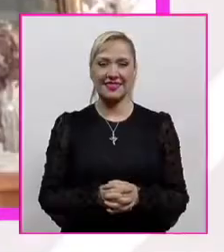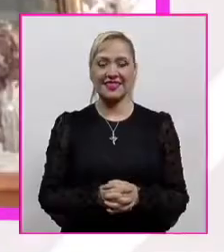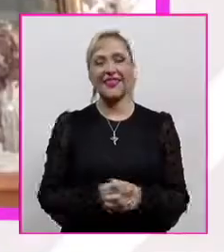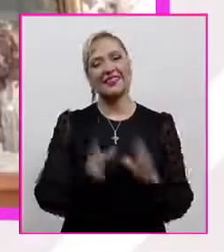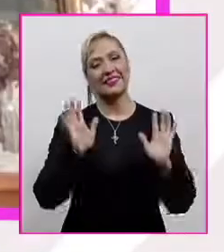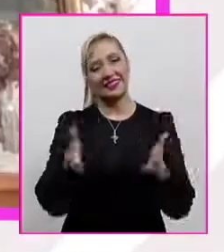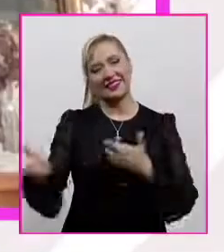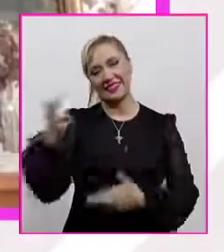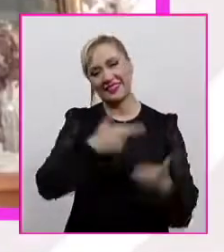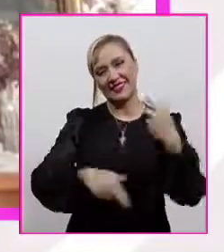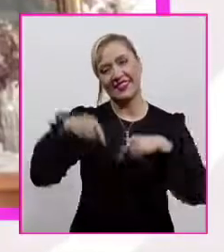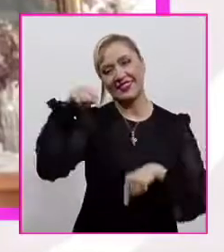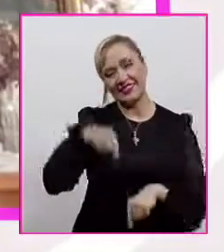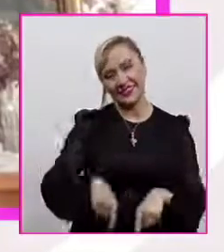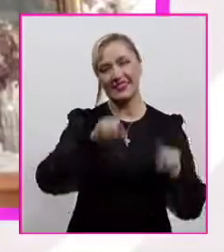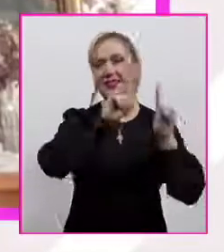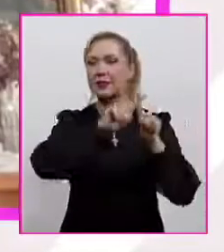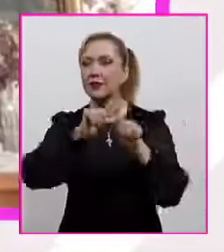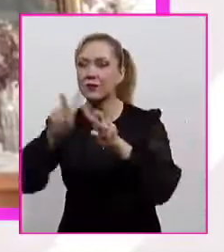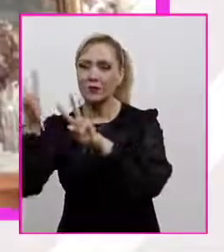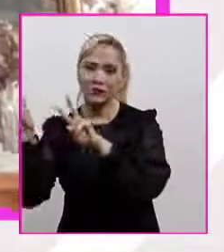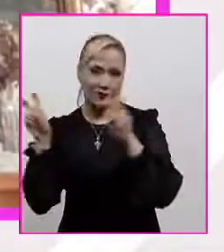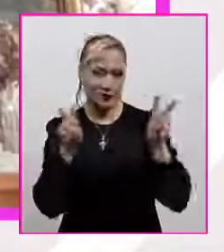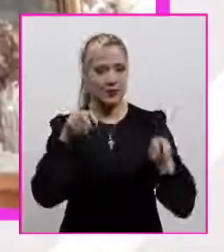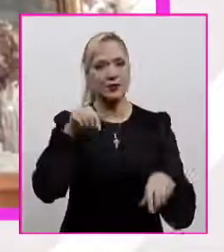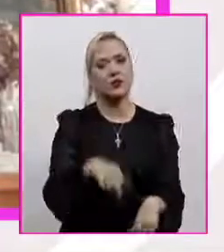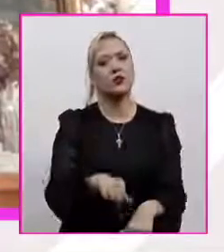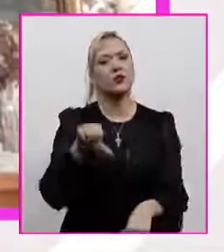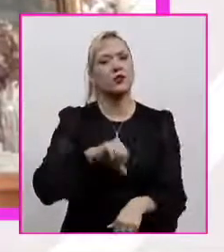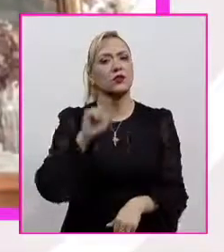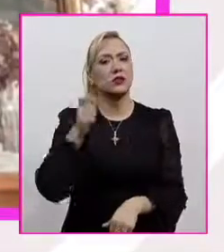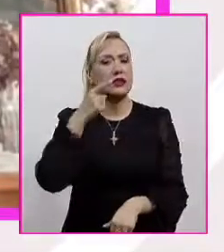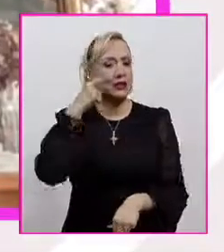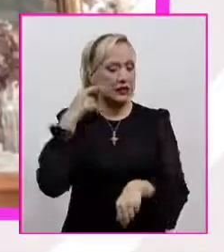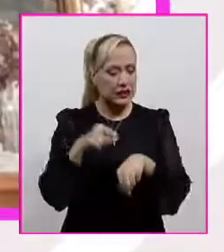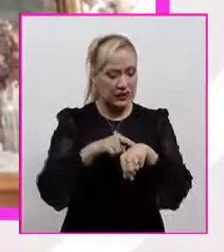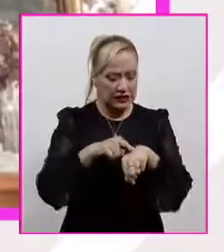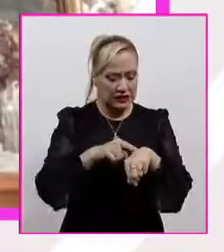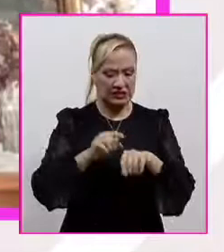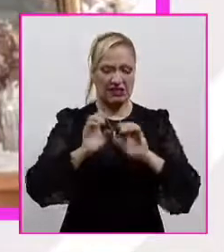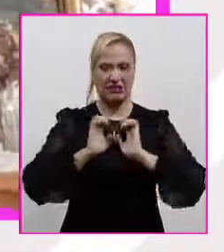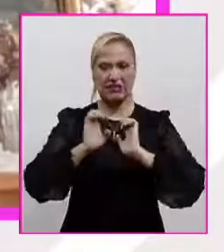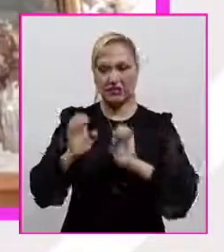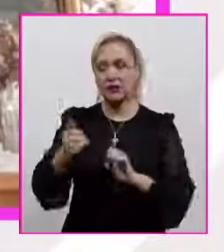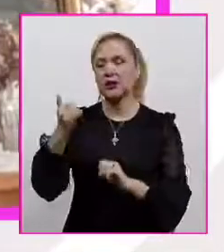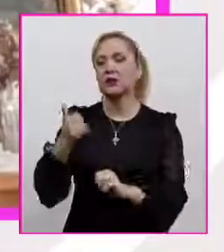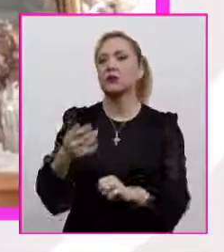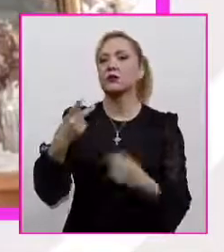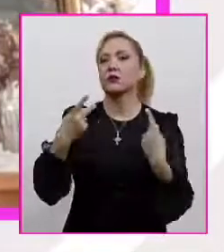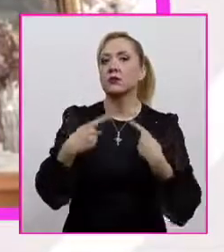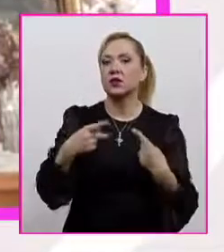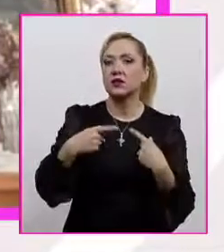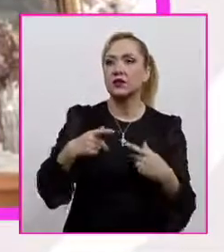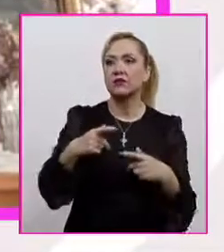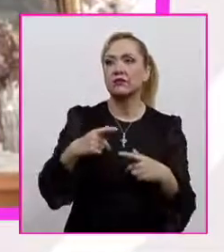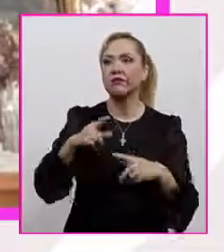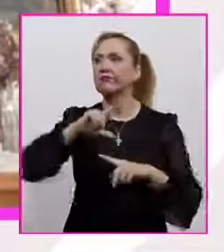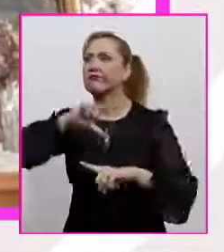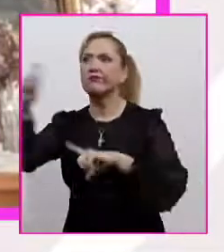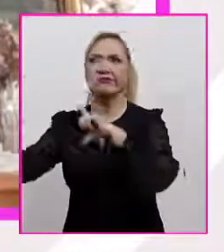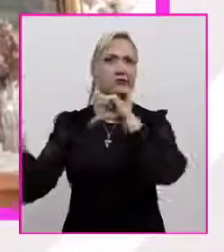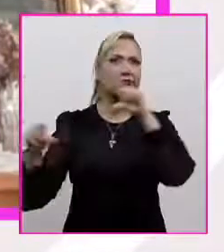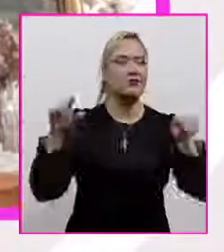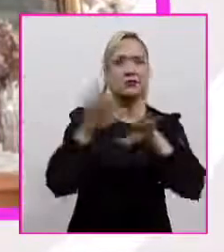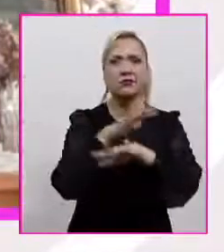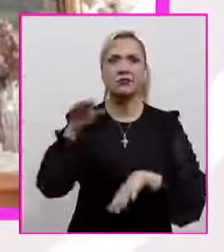Pues estamos de vuelta aquí en Espacio Diverso y estamos hablando sobre racismo y migración. Y algo que ha salido en los